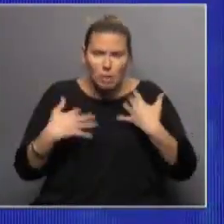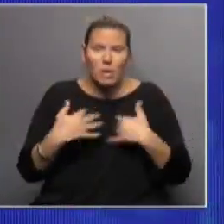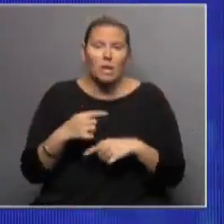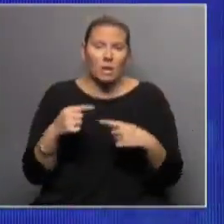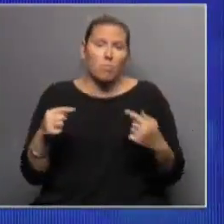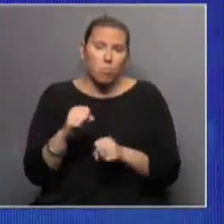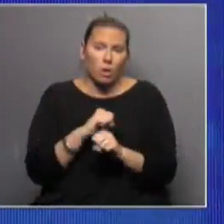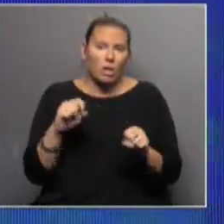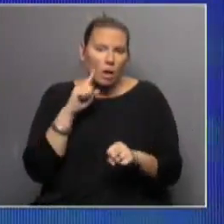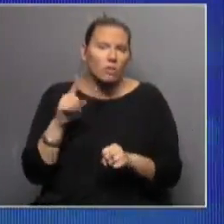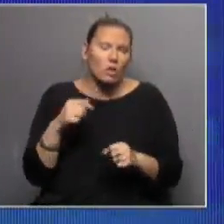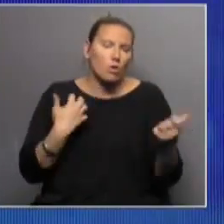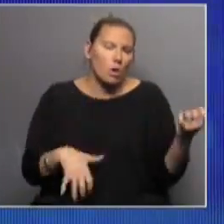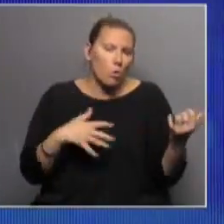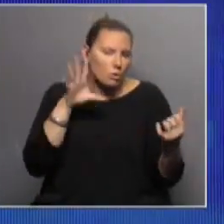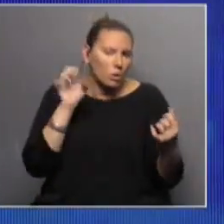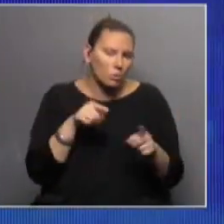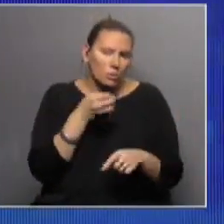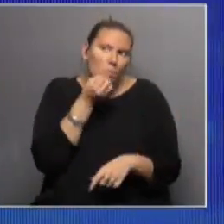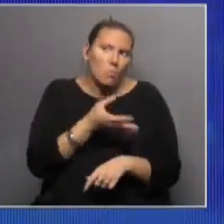como salen. ¿Vieron cómo suenan en vivo? Es una barbaridad.